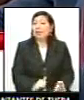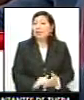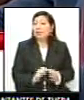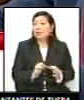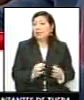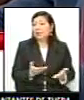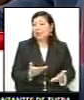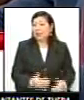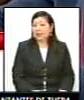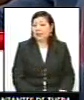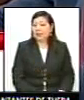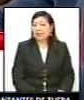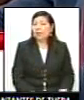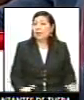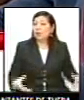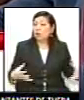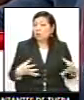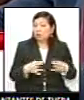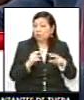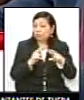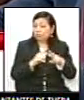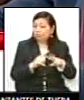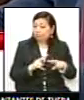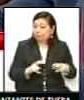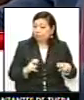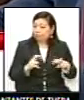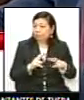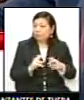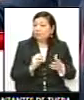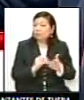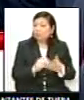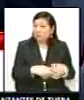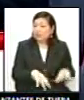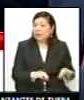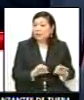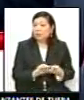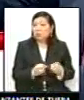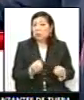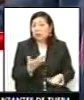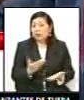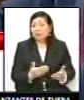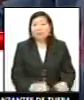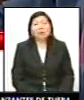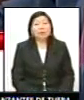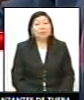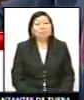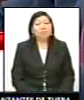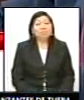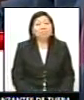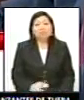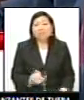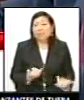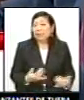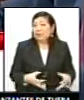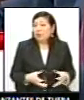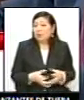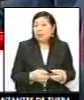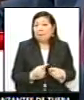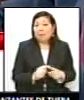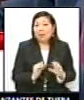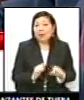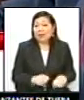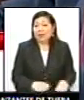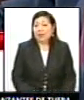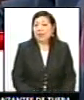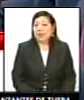es cierto, las comisiones investigadoras es muy importante muchas veces, no porque hemos estado en esa comisión, pero creo